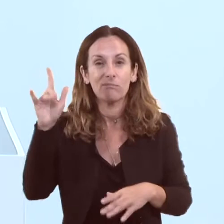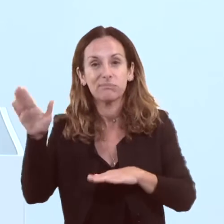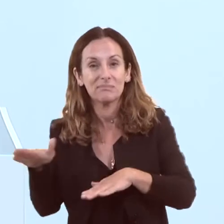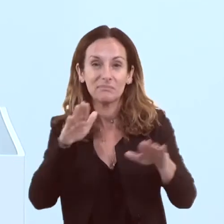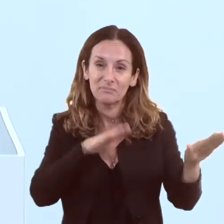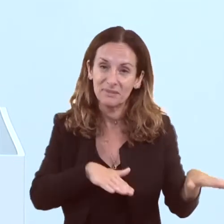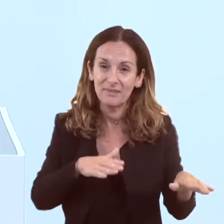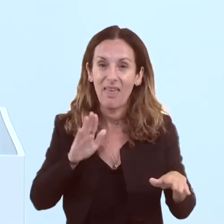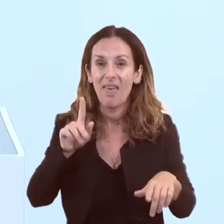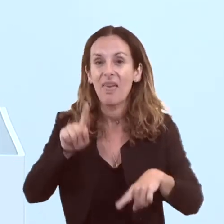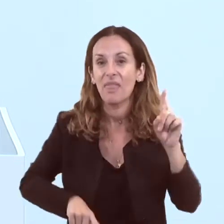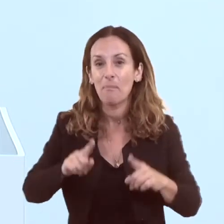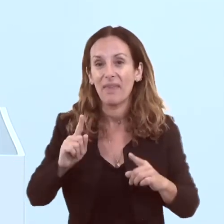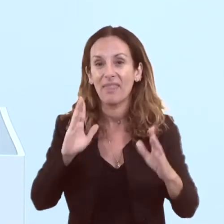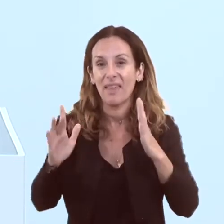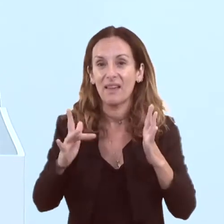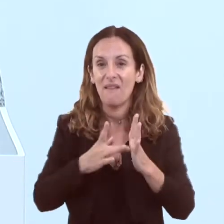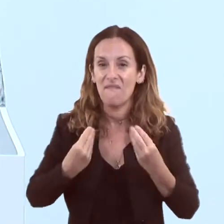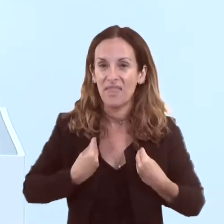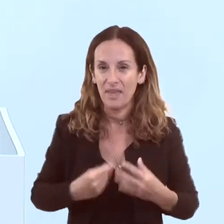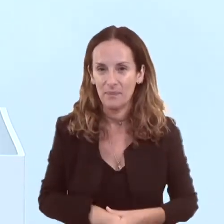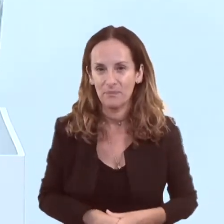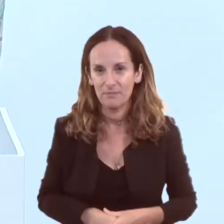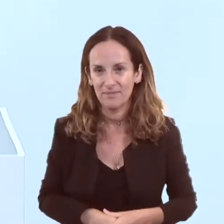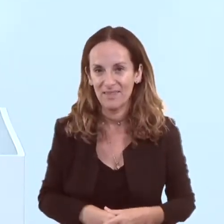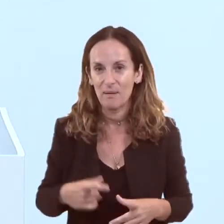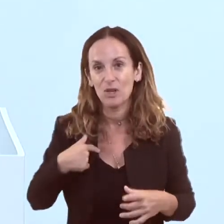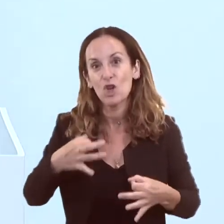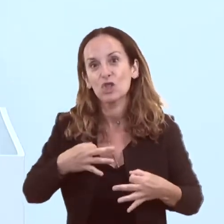Pero bueno yo no siempre estoy de acuerdo con Dylan